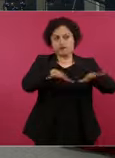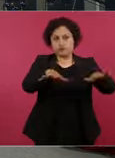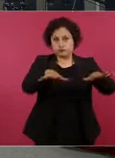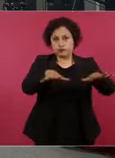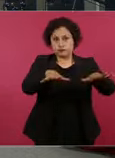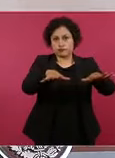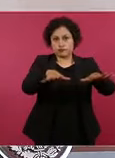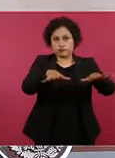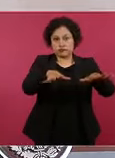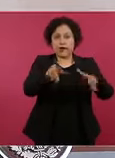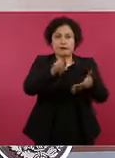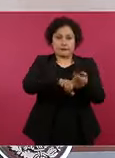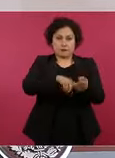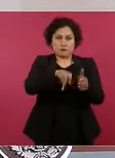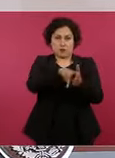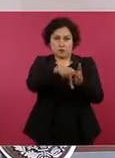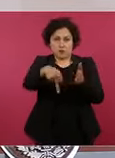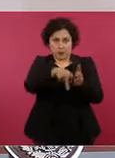con el periódico,